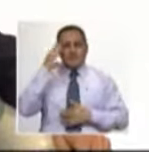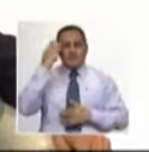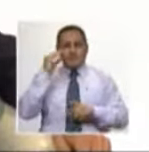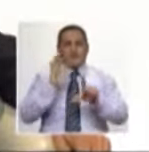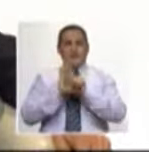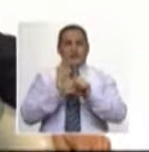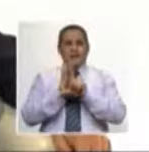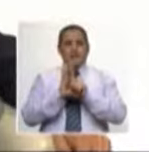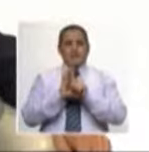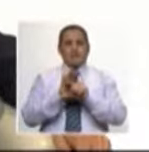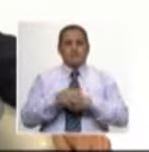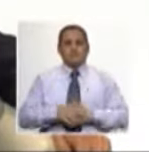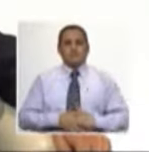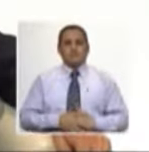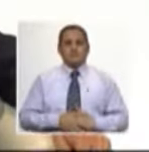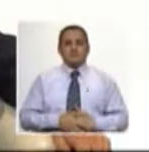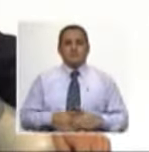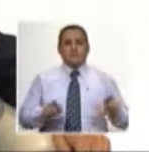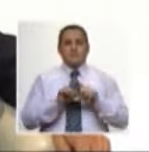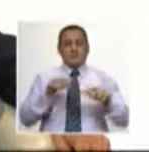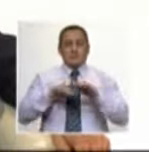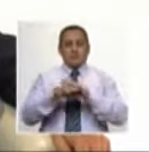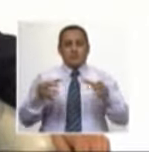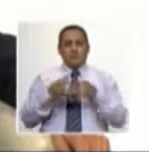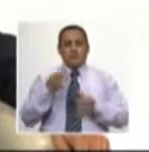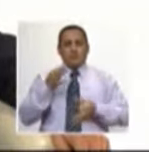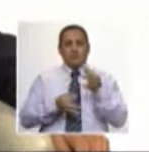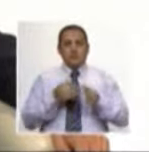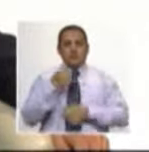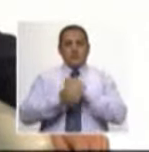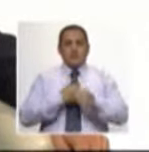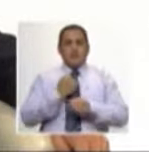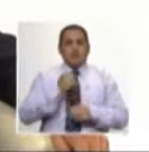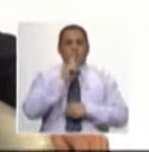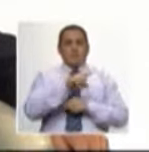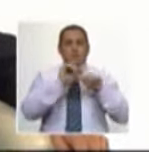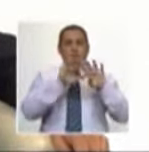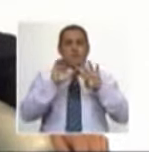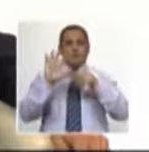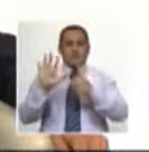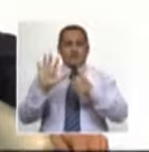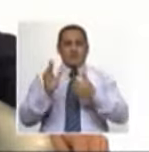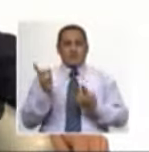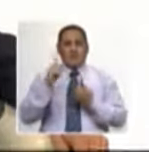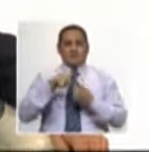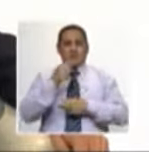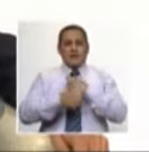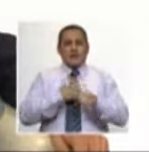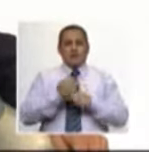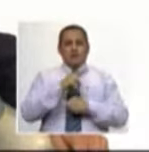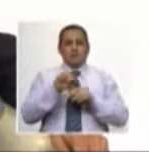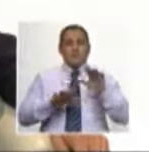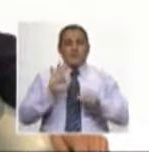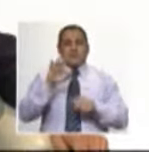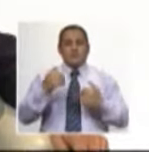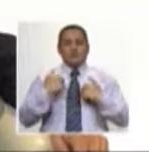¿no?, en la jurisprudencia del tribunal desde el año 1996 al 2013, y veremos que hay